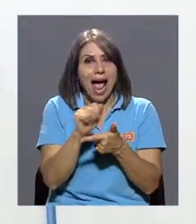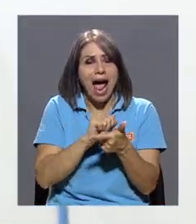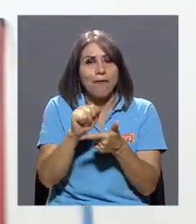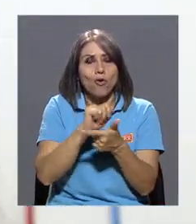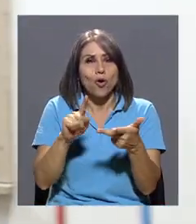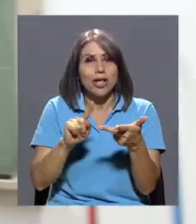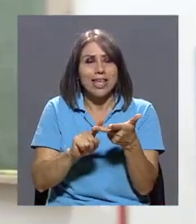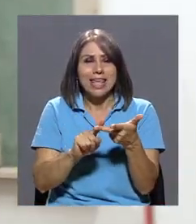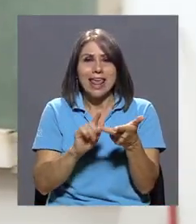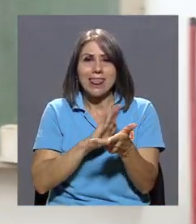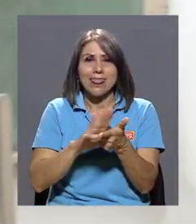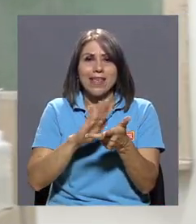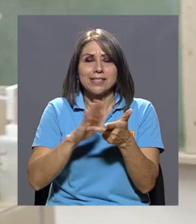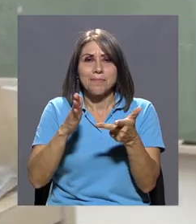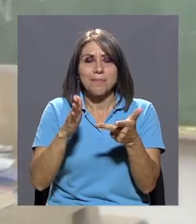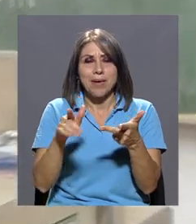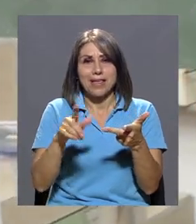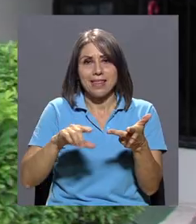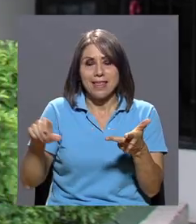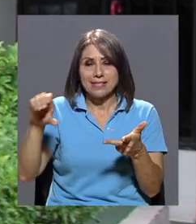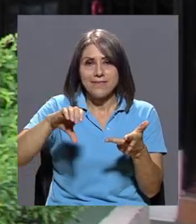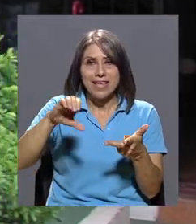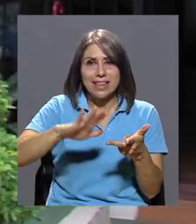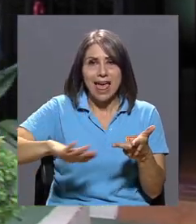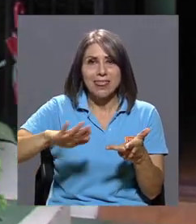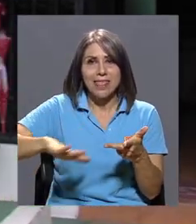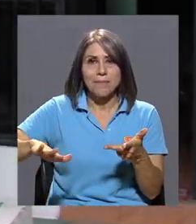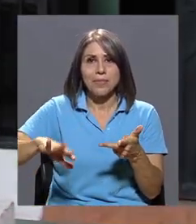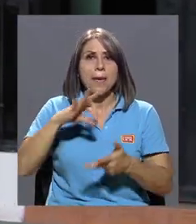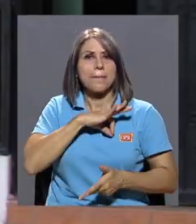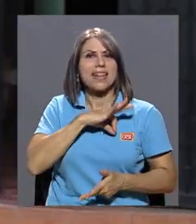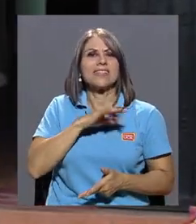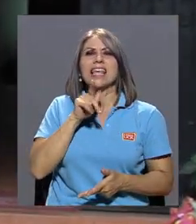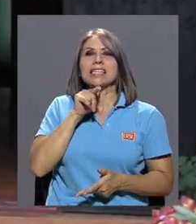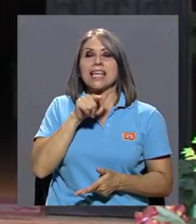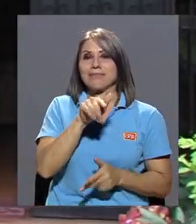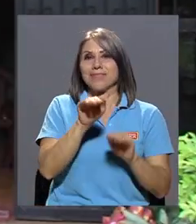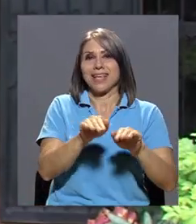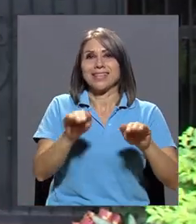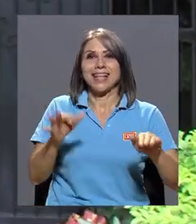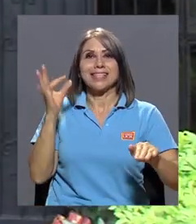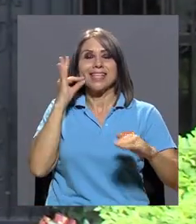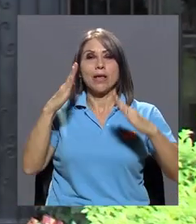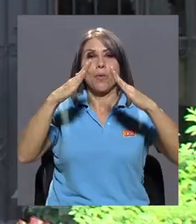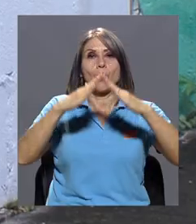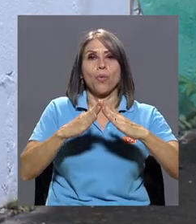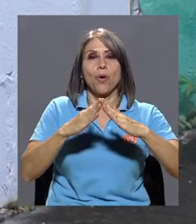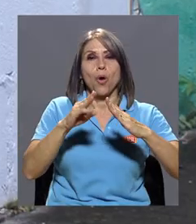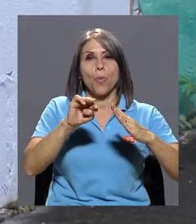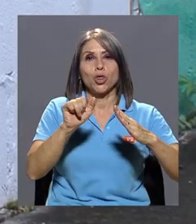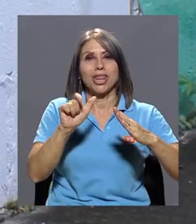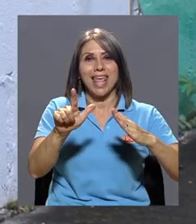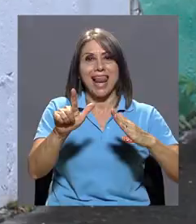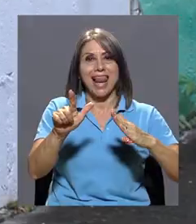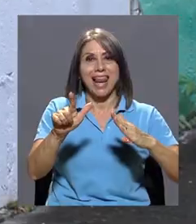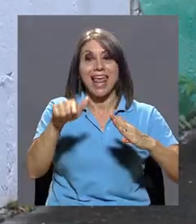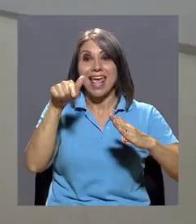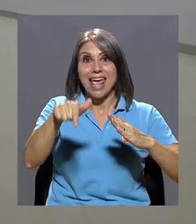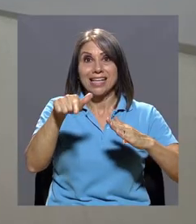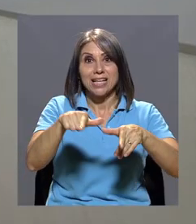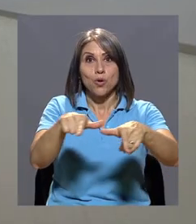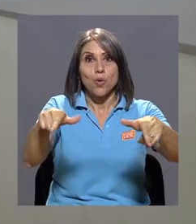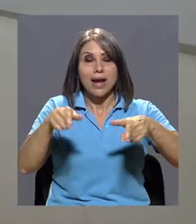jabón y desinfectante. Las beneficiadas fueron estas niñas, que residen en el Hogar Montiel, una